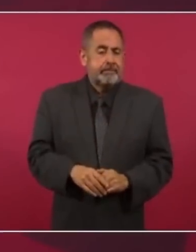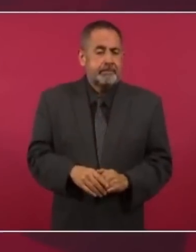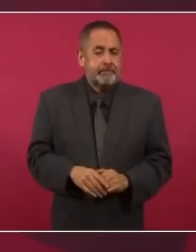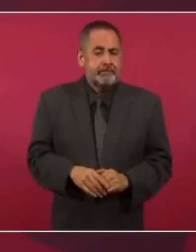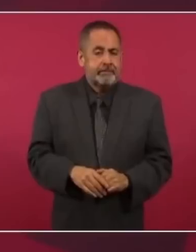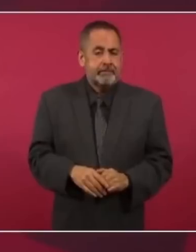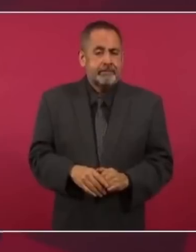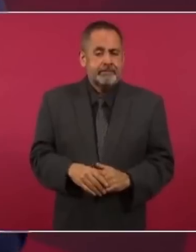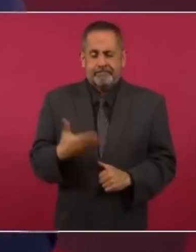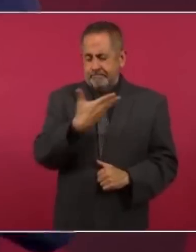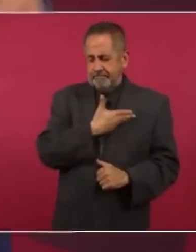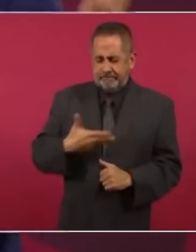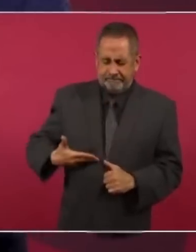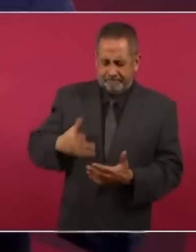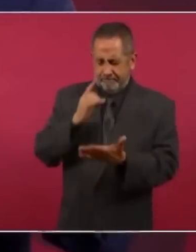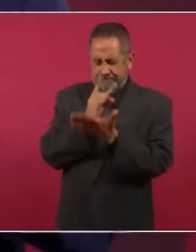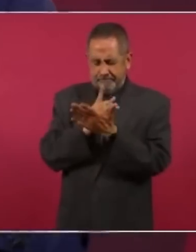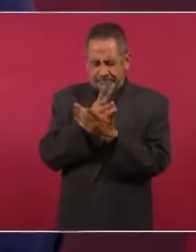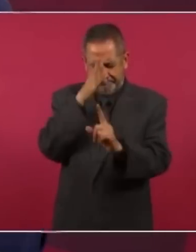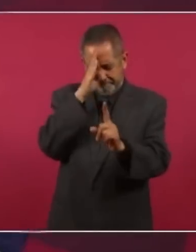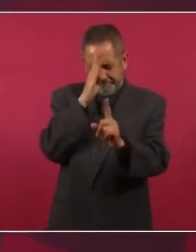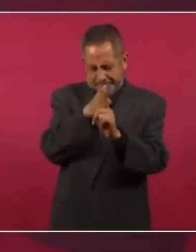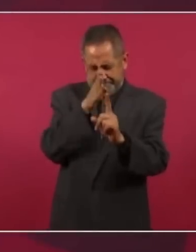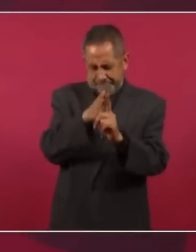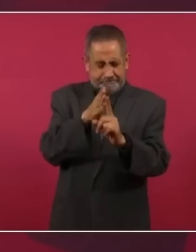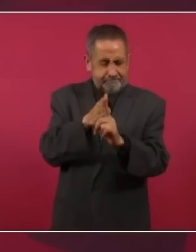nada más por el presidente o la presidenta.